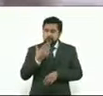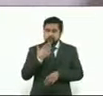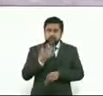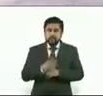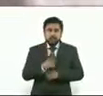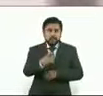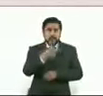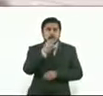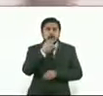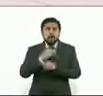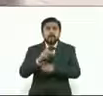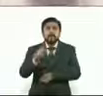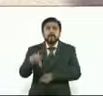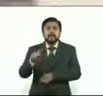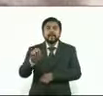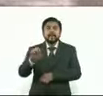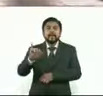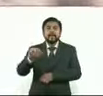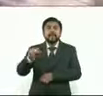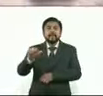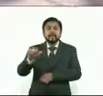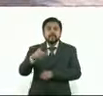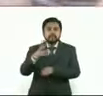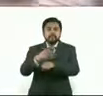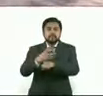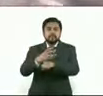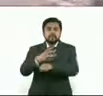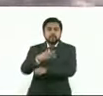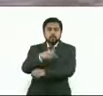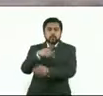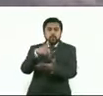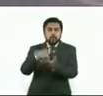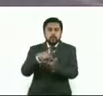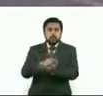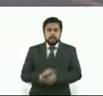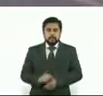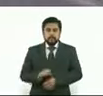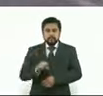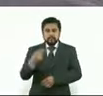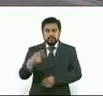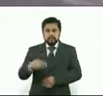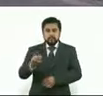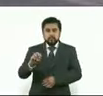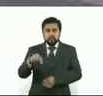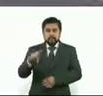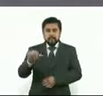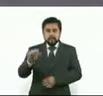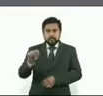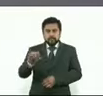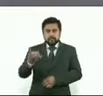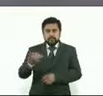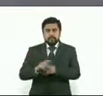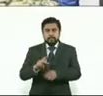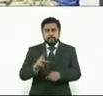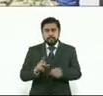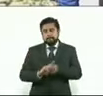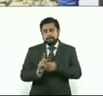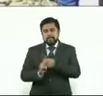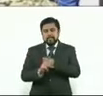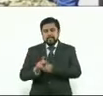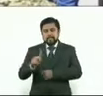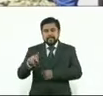Kenia, colocado en la tercera posición y también en solitario Roger Sondati, que es agua de Kenia. Fíjate,